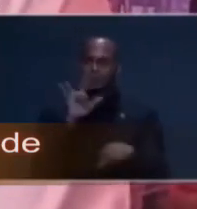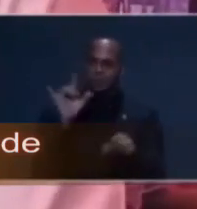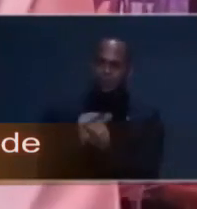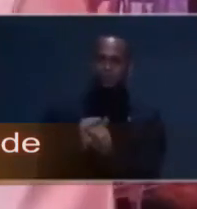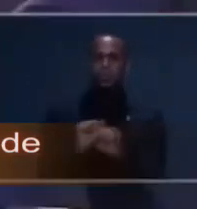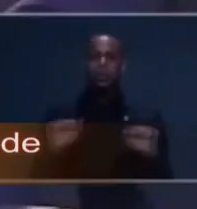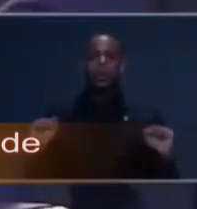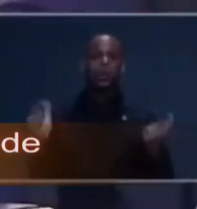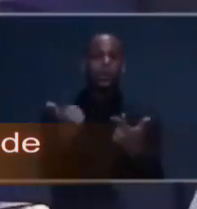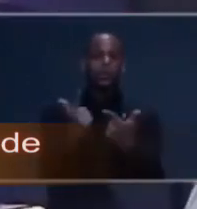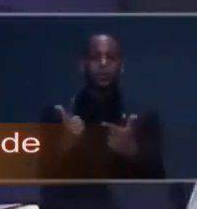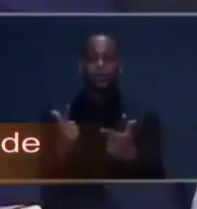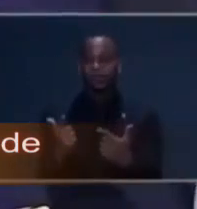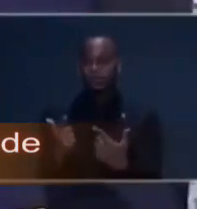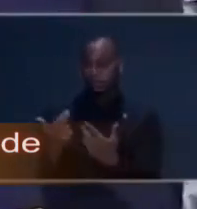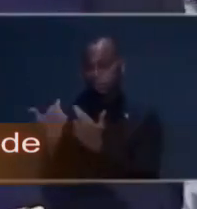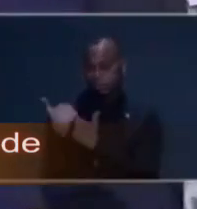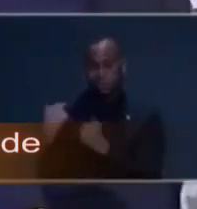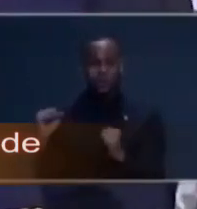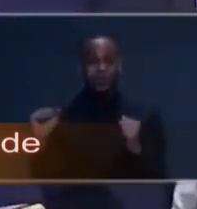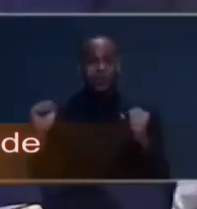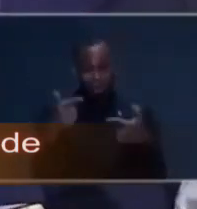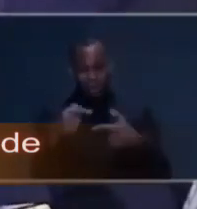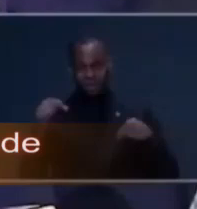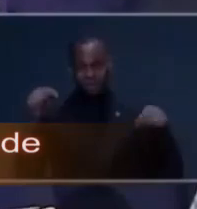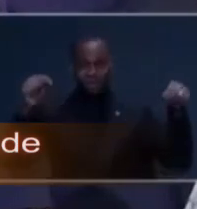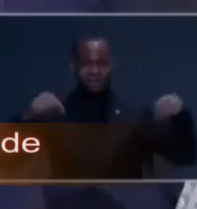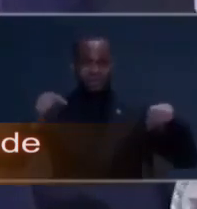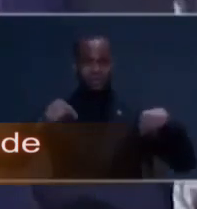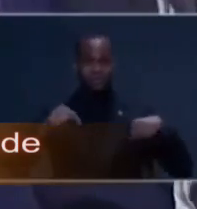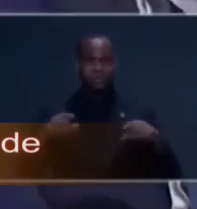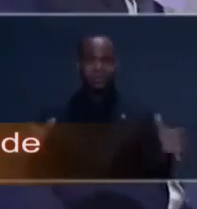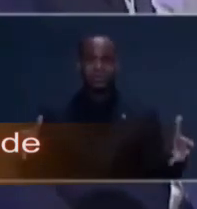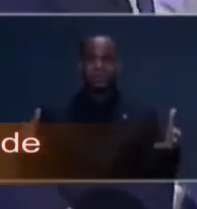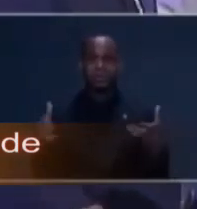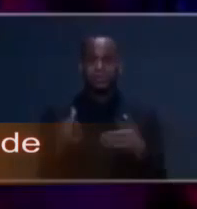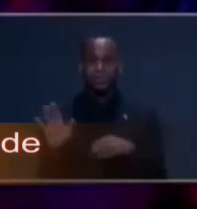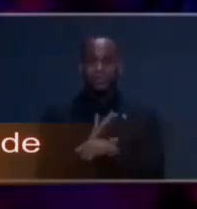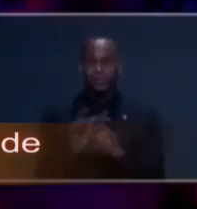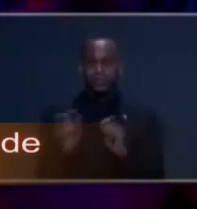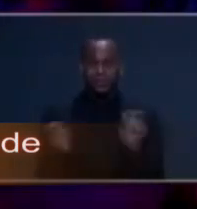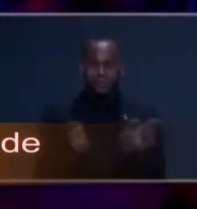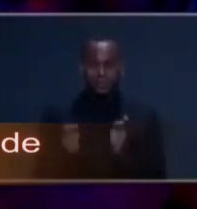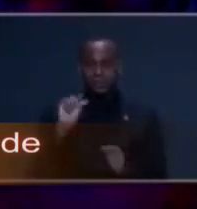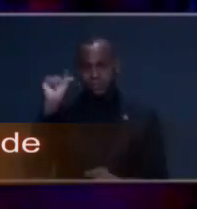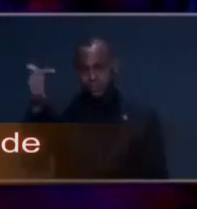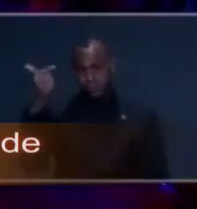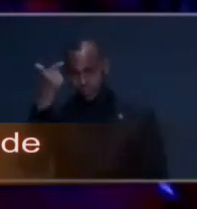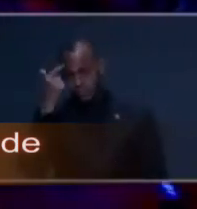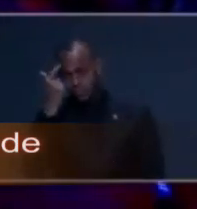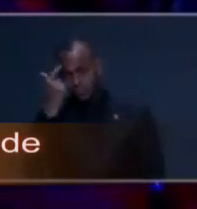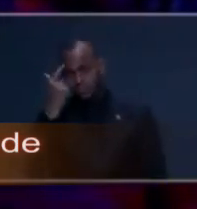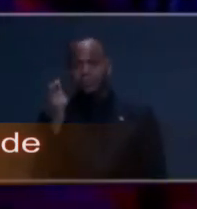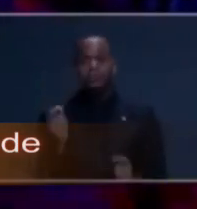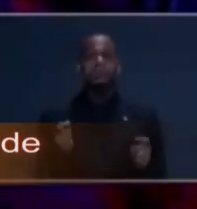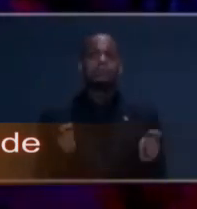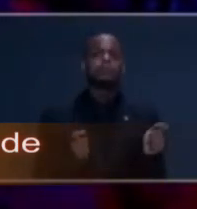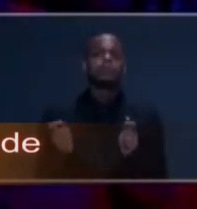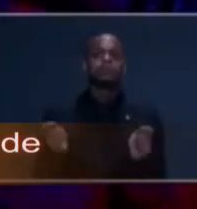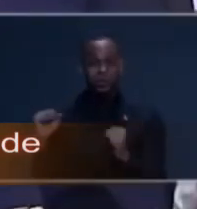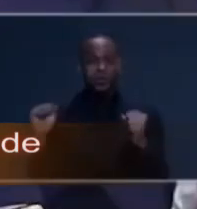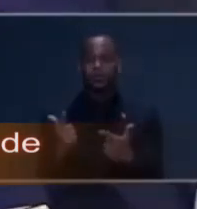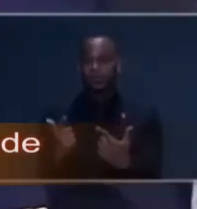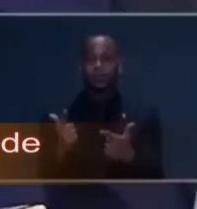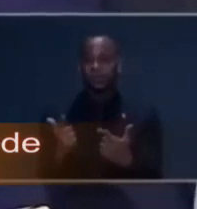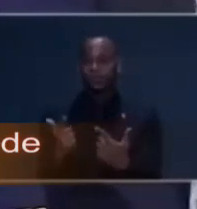está todo el mundo presumiendo miren al de la empresa lo hay por favor es la esposa de oliva mira de darle para atrás se pongan que la